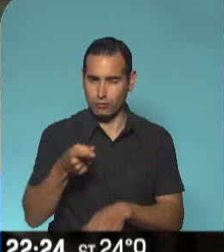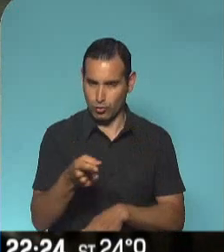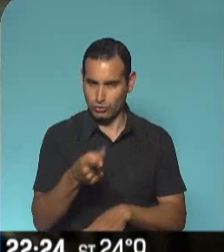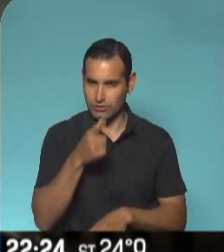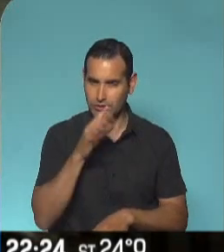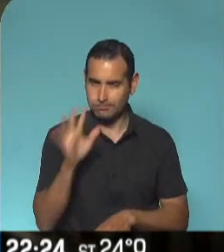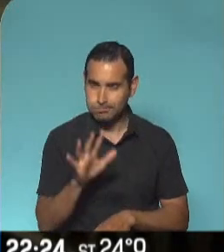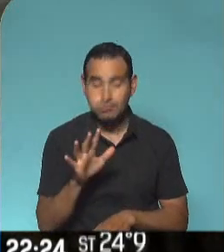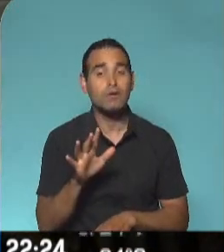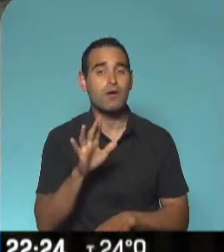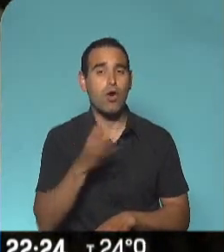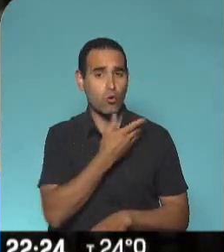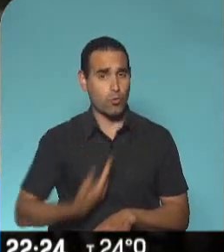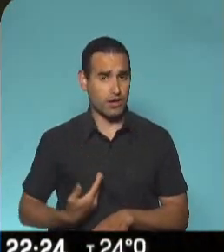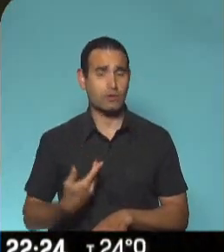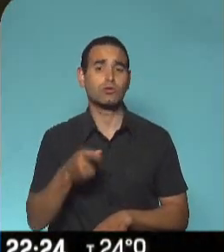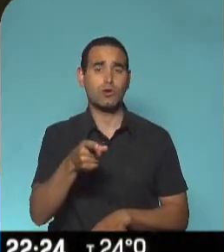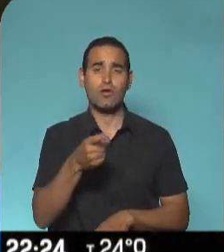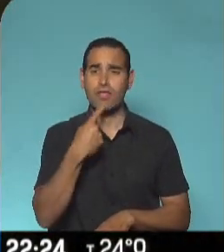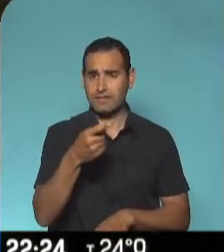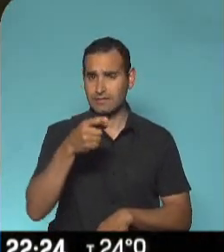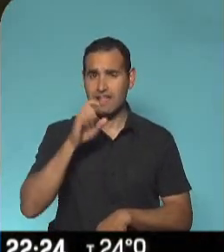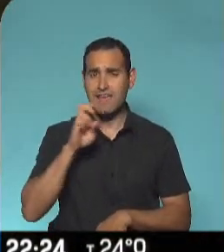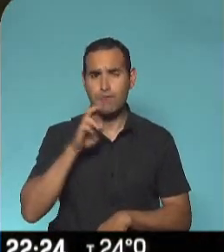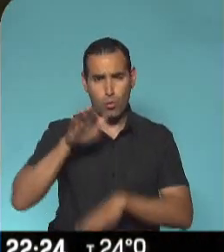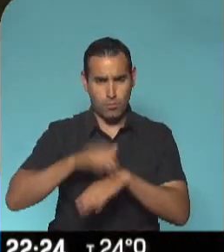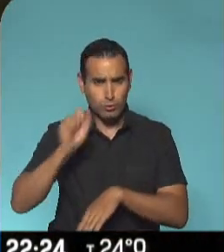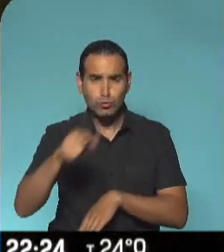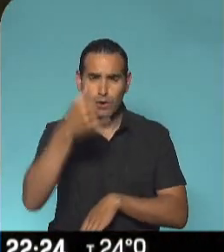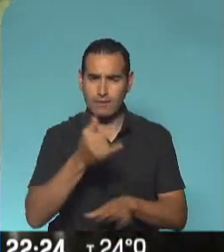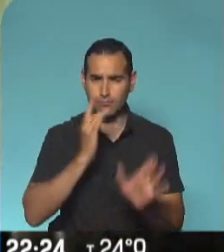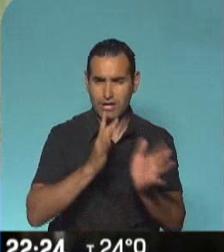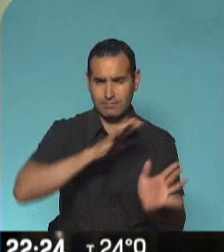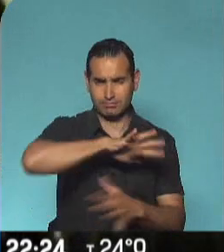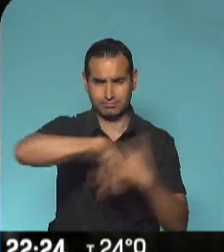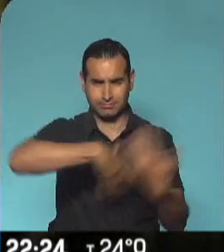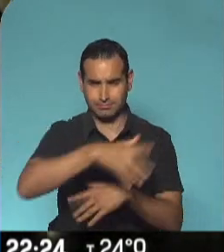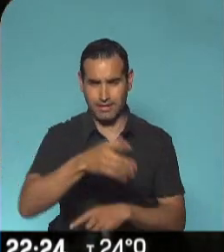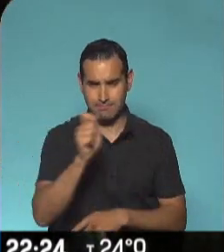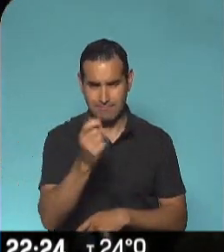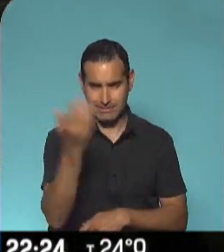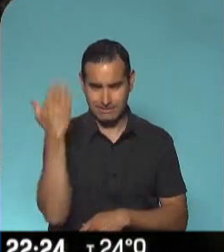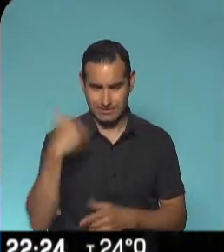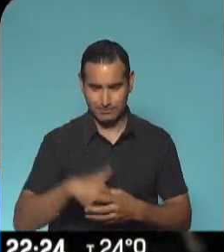El gobierno de facto responsabiliza a Morales por los hechos de violencia cometidos en las protestas del último mes.